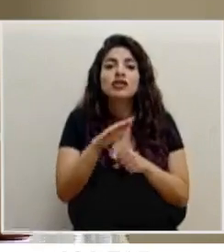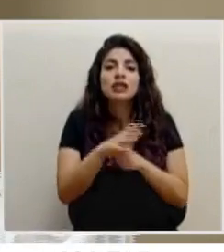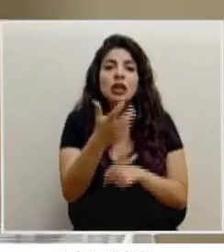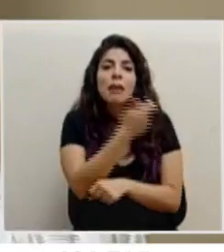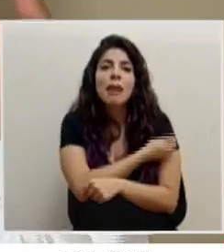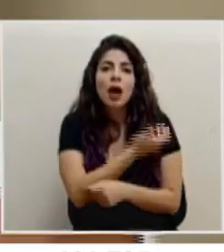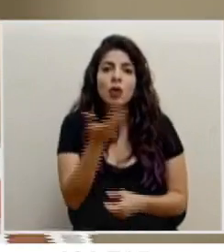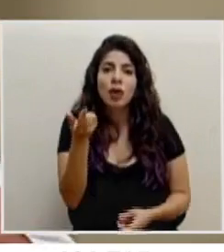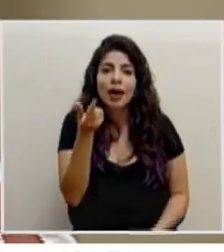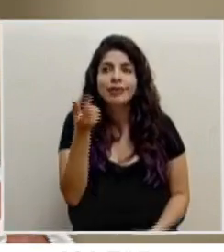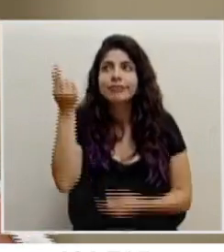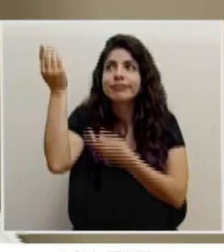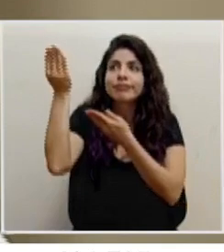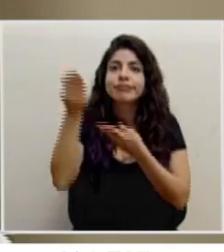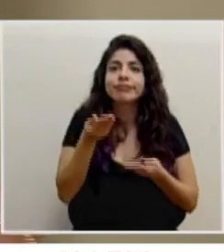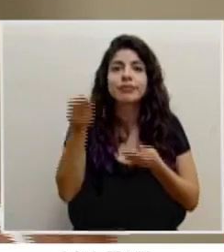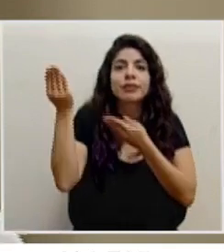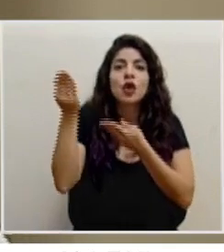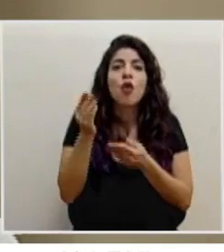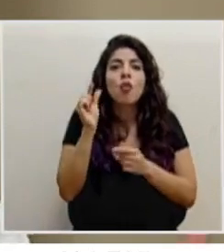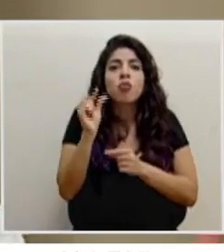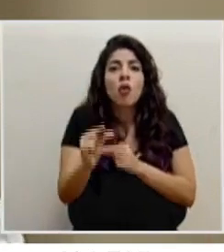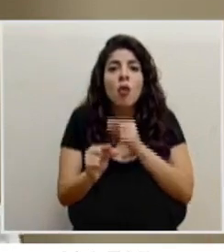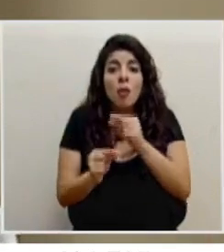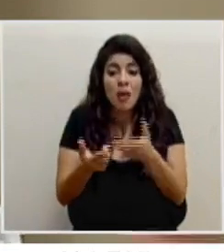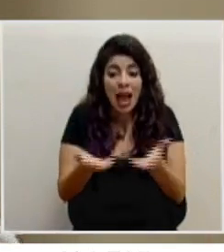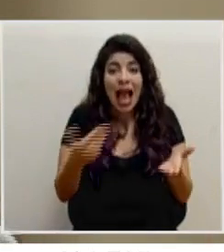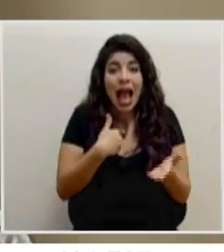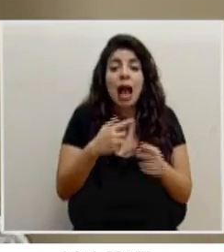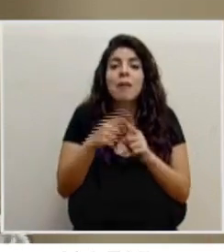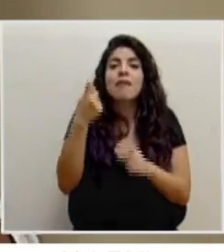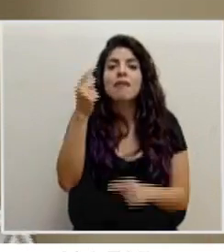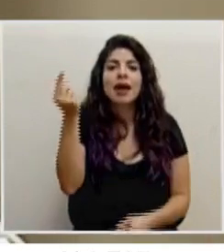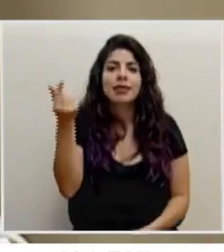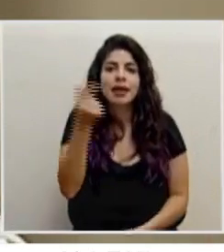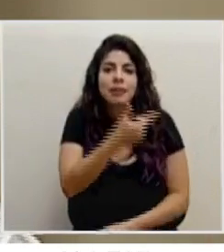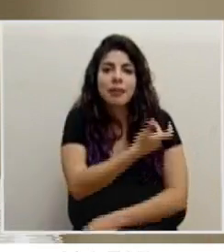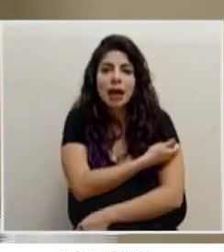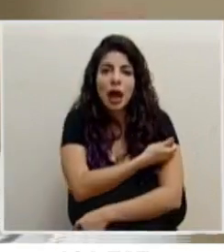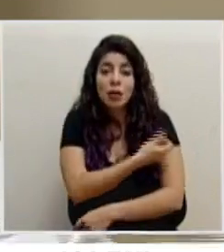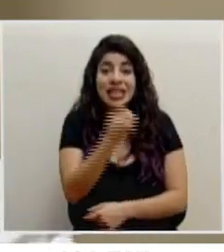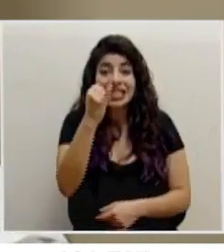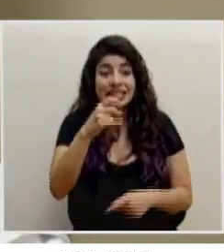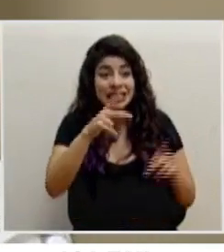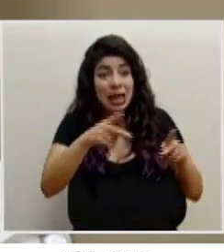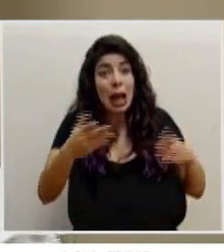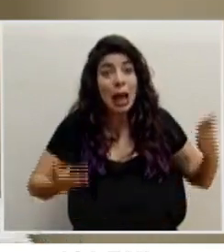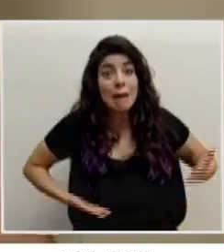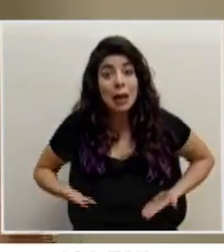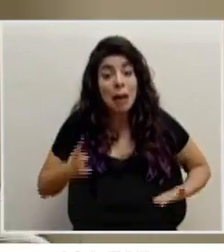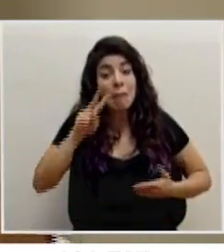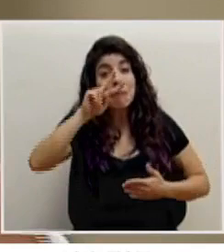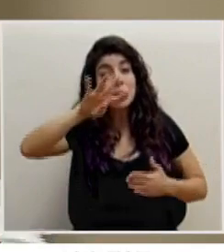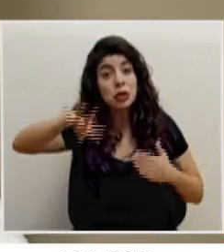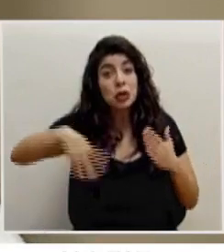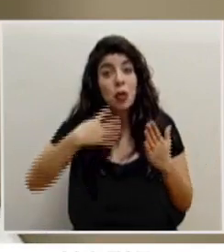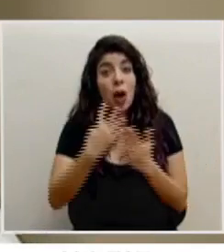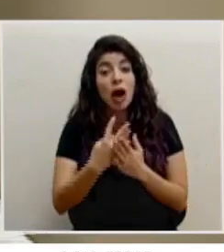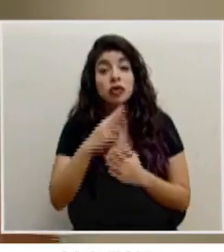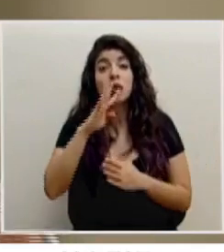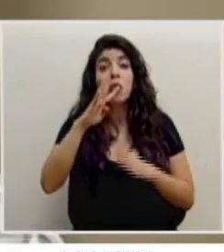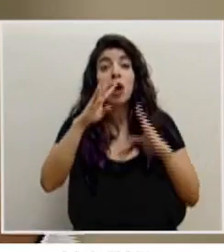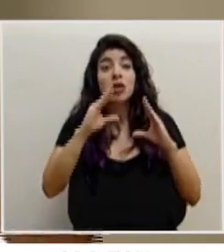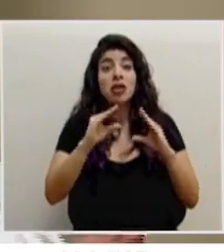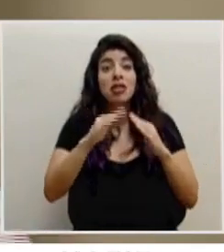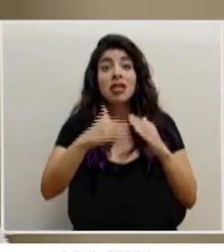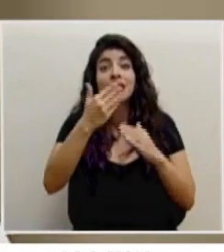porque esas van llegando poco a poco. Si nosotros en estos momentos tuviéramos el personal las 24 horas, después de las 4 de la tarde